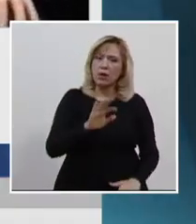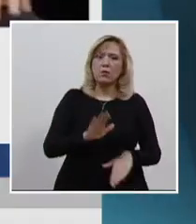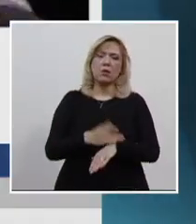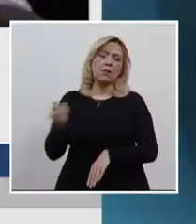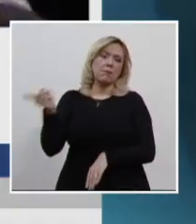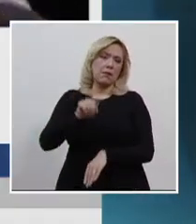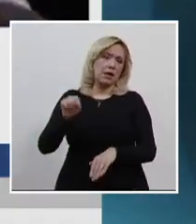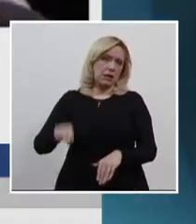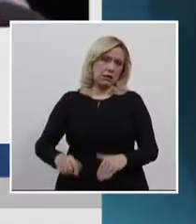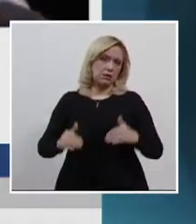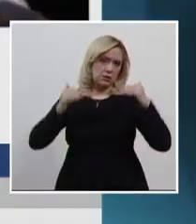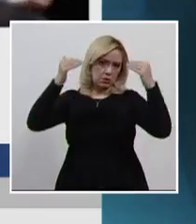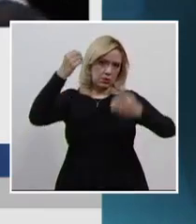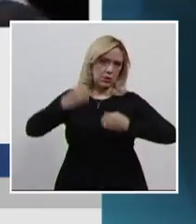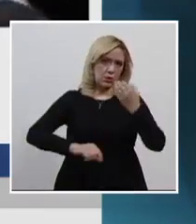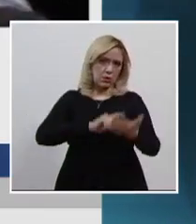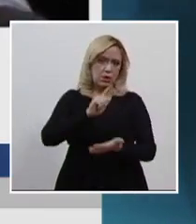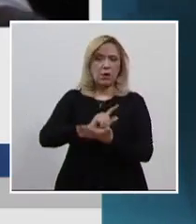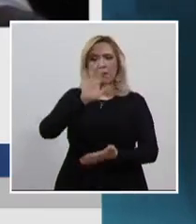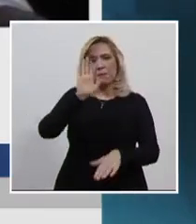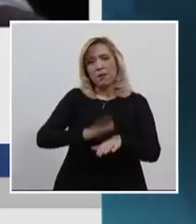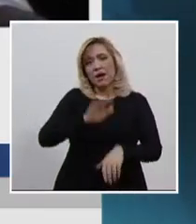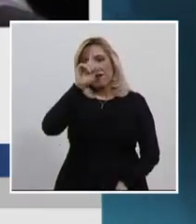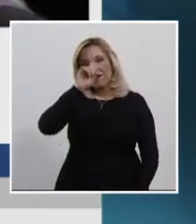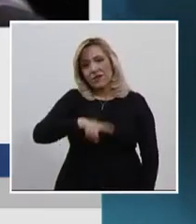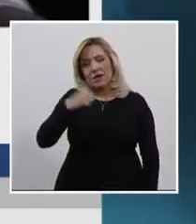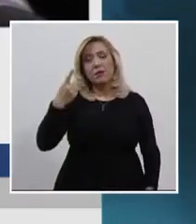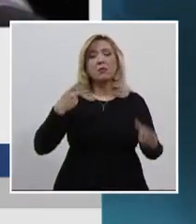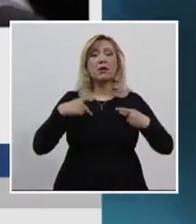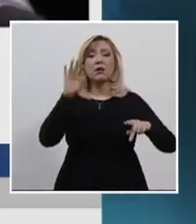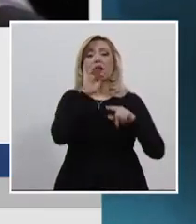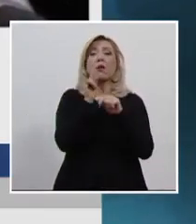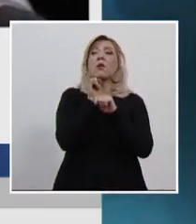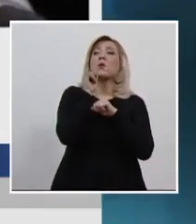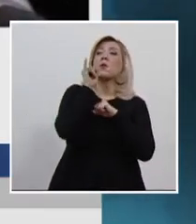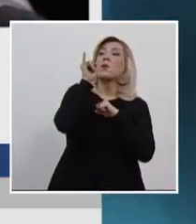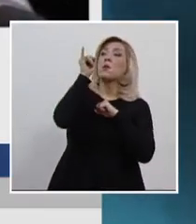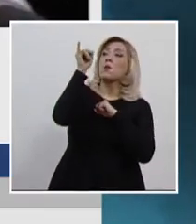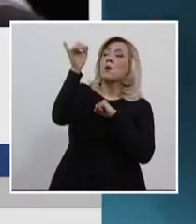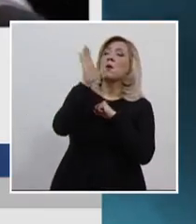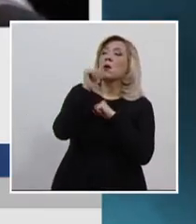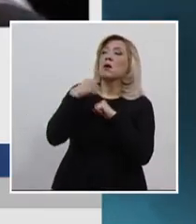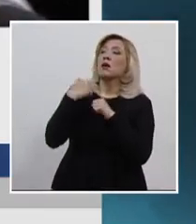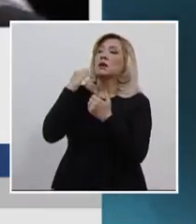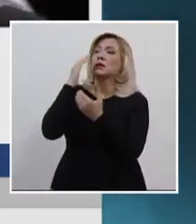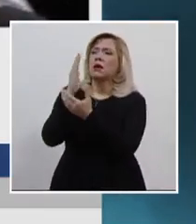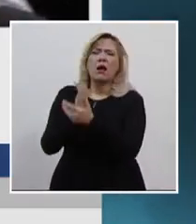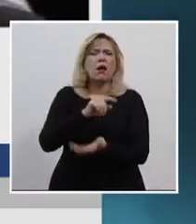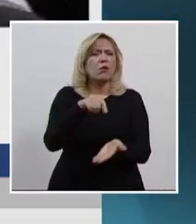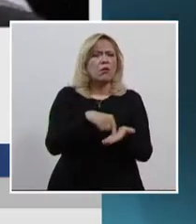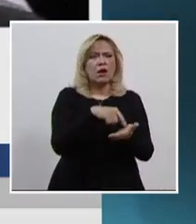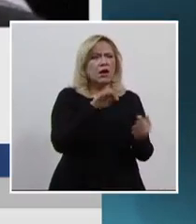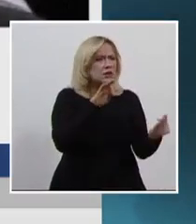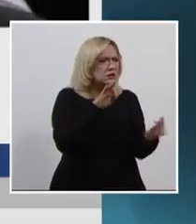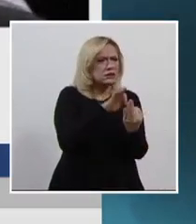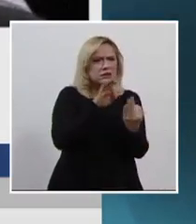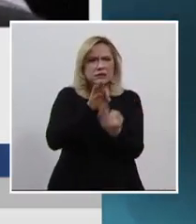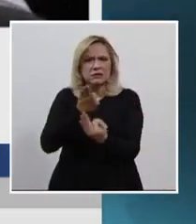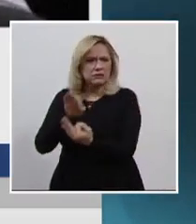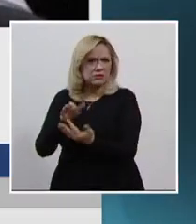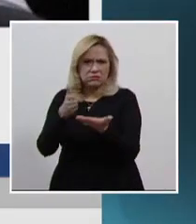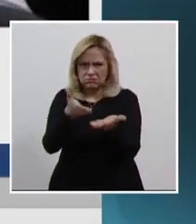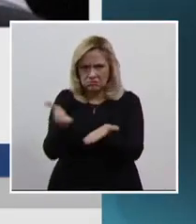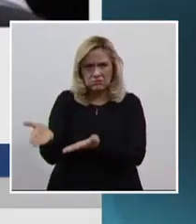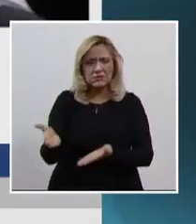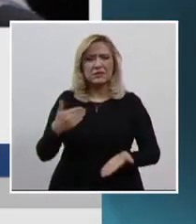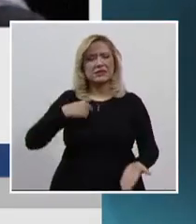dijo, para facilitar el acceso a la jurisdicción, la persona puede presentar el amparo donde sea más fácil. Y además luego es difícil saber